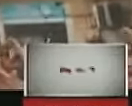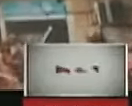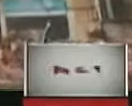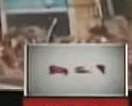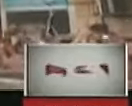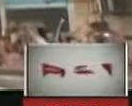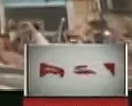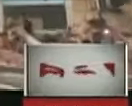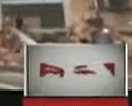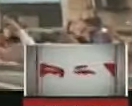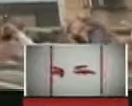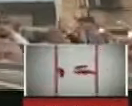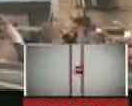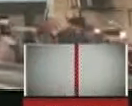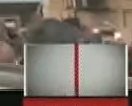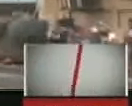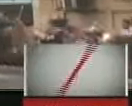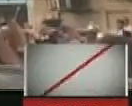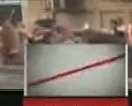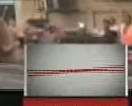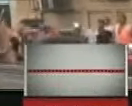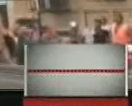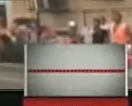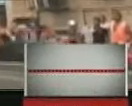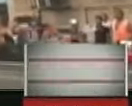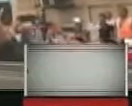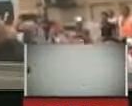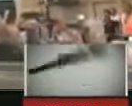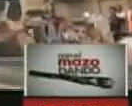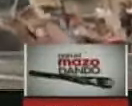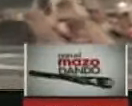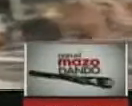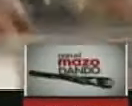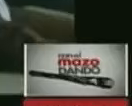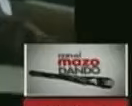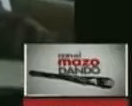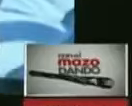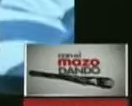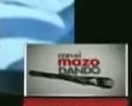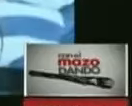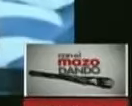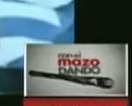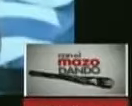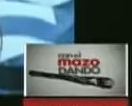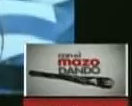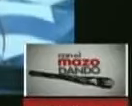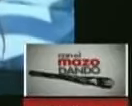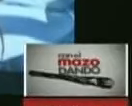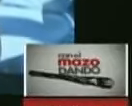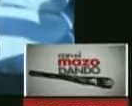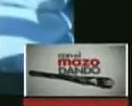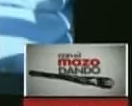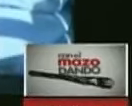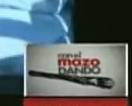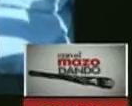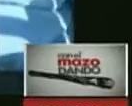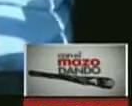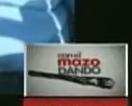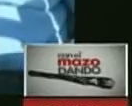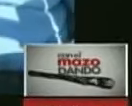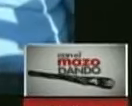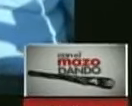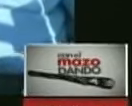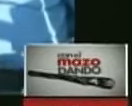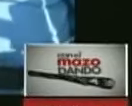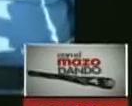¿vale? No las había visto, las estoy viendo aquí. Qué pueblo tan hermoso es el pueblo de Venezuela, ¿verdad? Ah, mira, ahí están